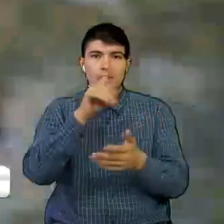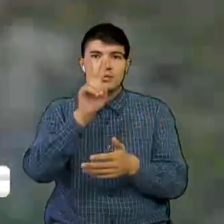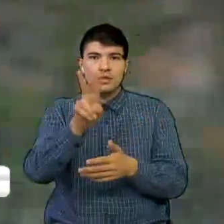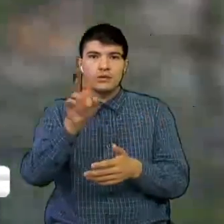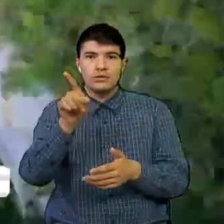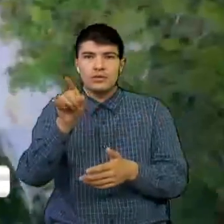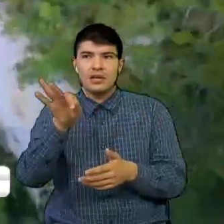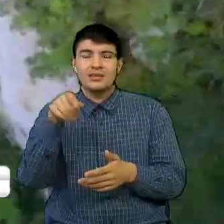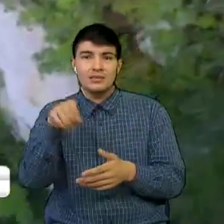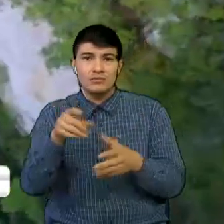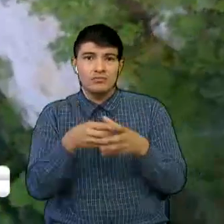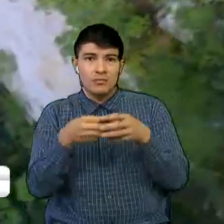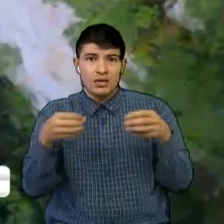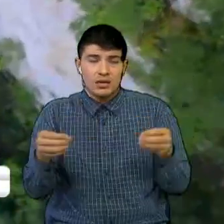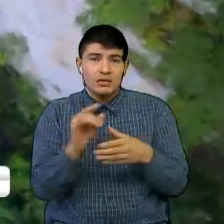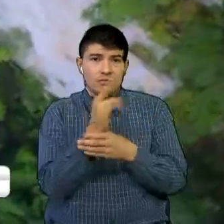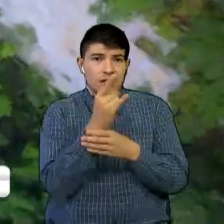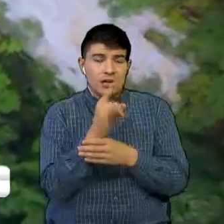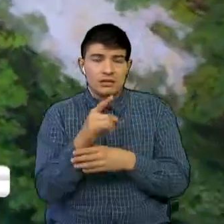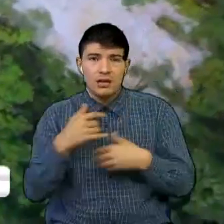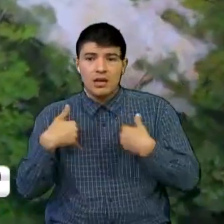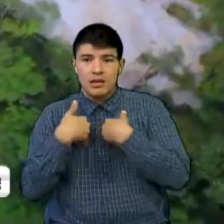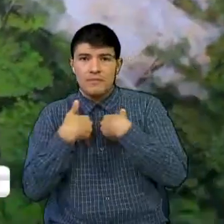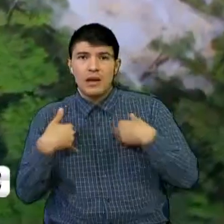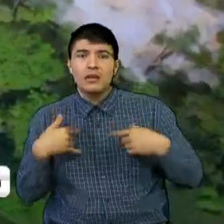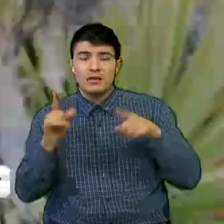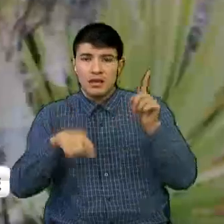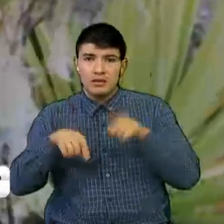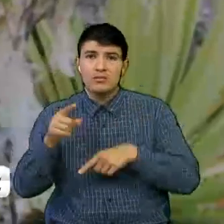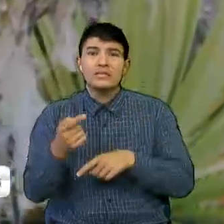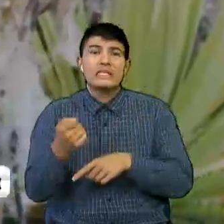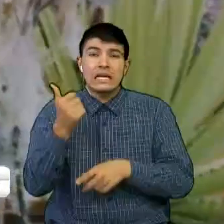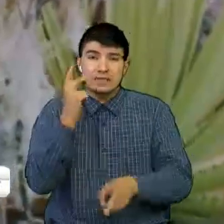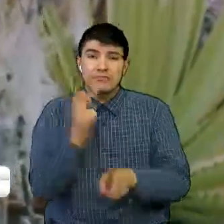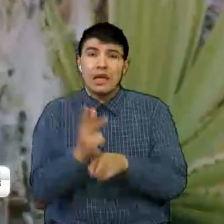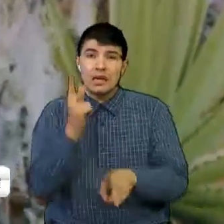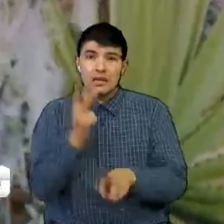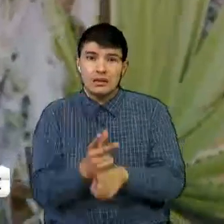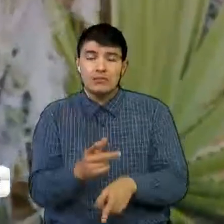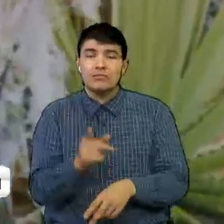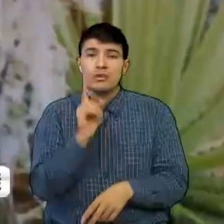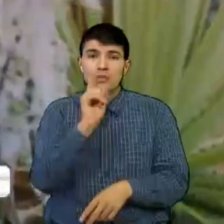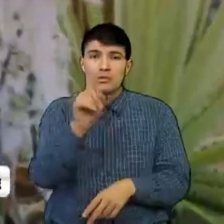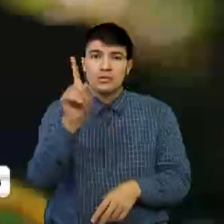entre plantas y animales. De ellas, 173 están en peligro crítico.